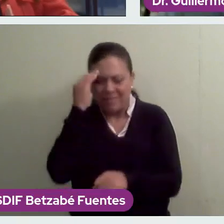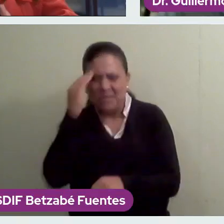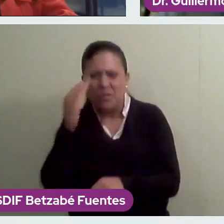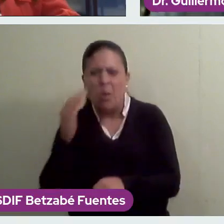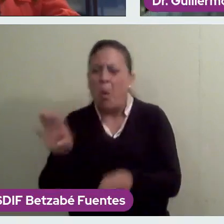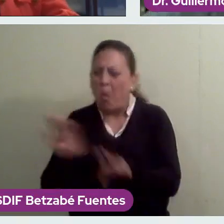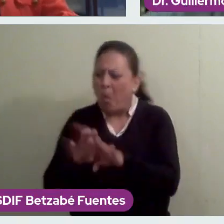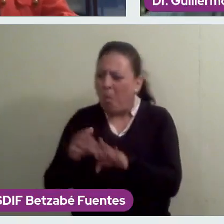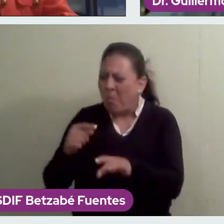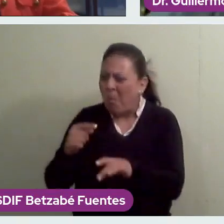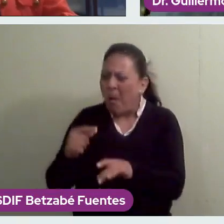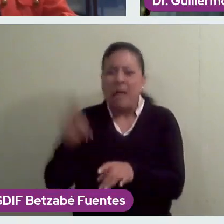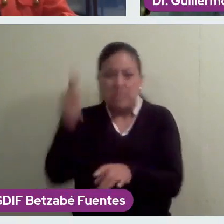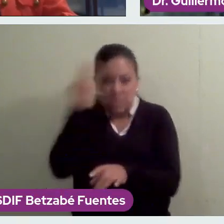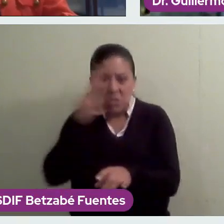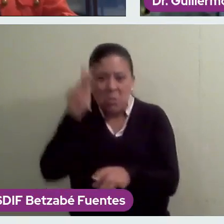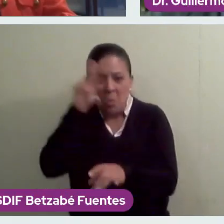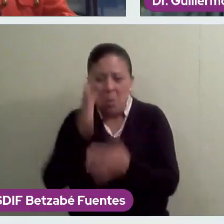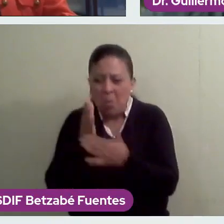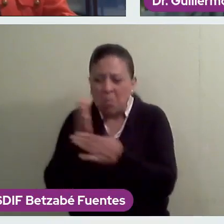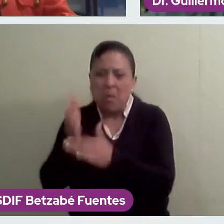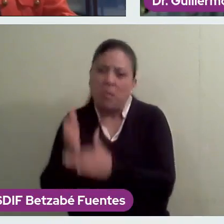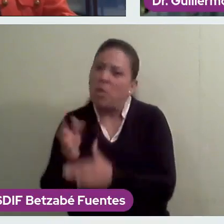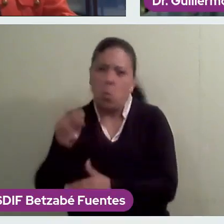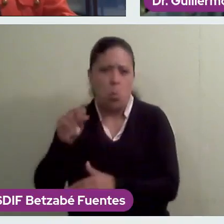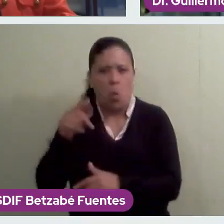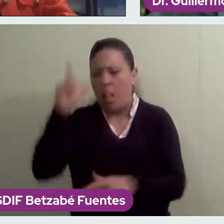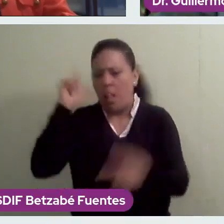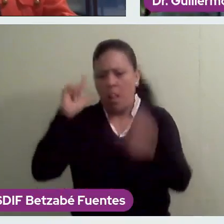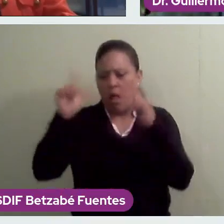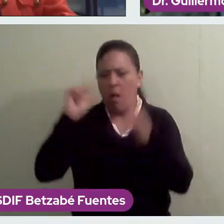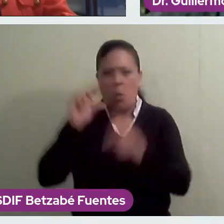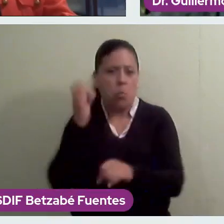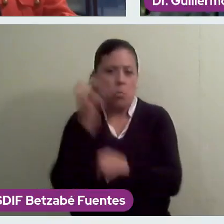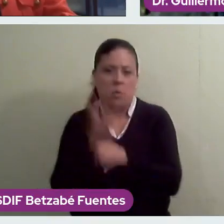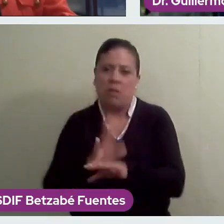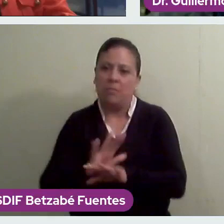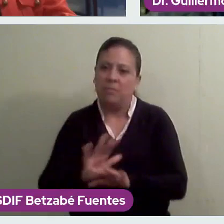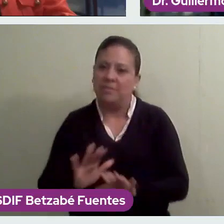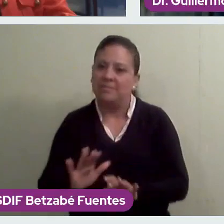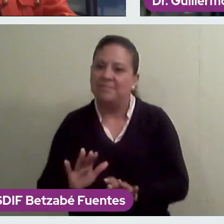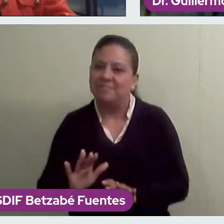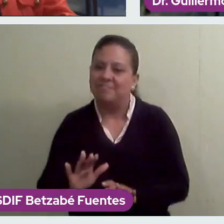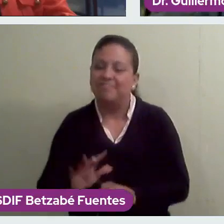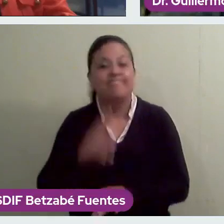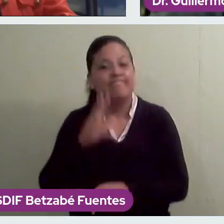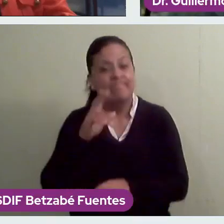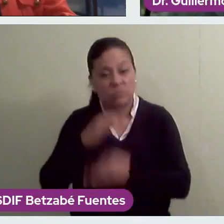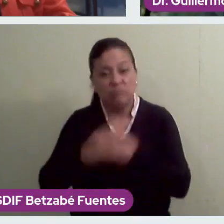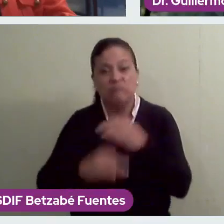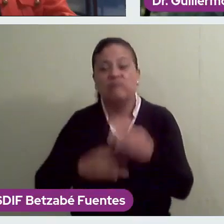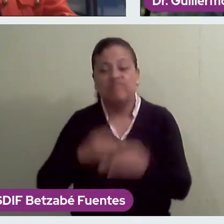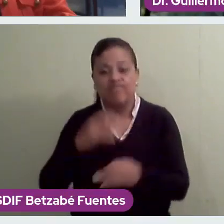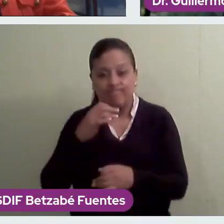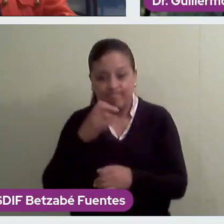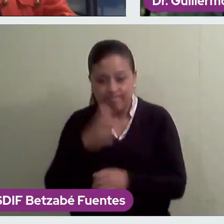ir al psiquiatra? No estoy tan loco, ¿no? O sea, todas estas cuestiones permean en la cuestión de